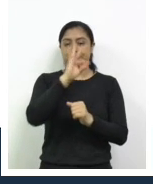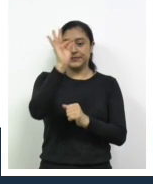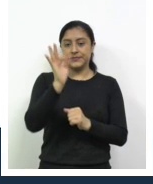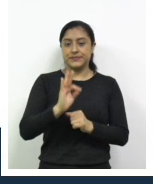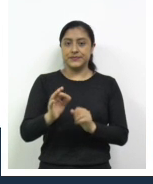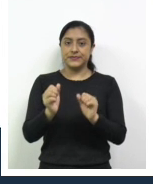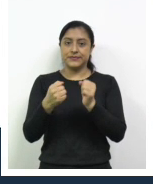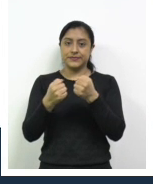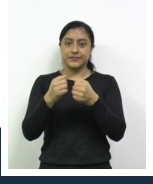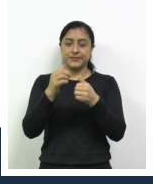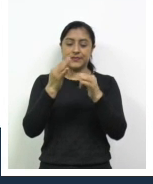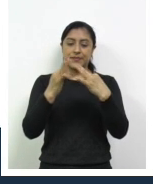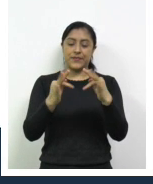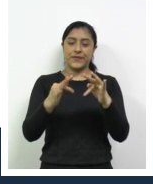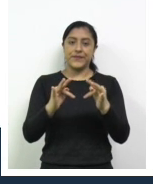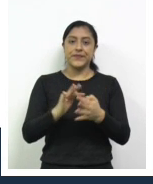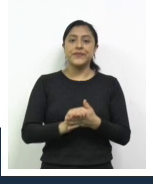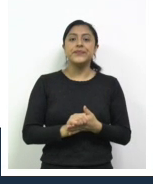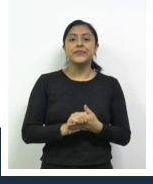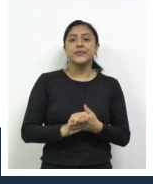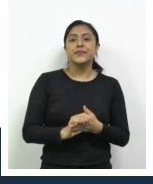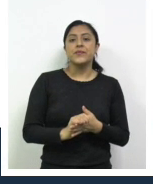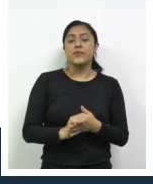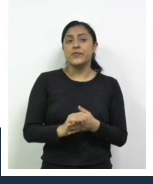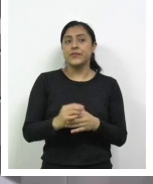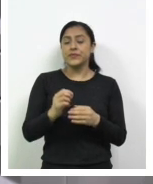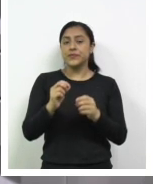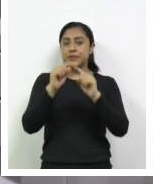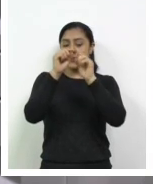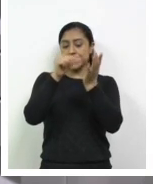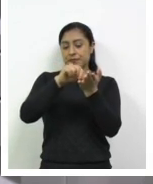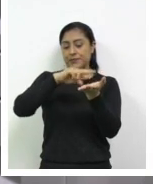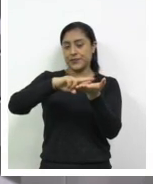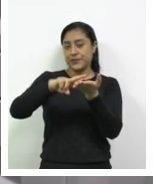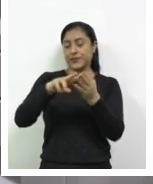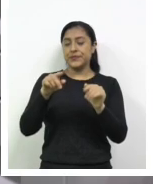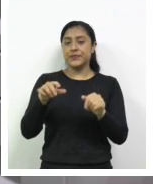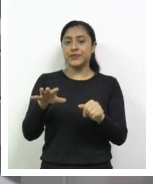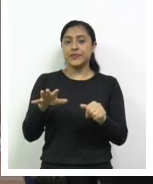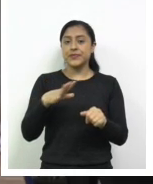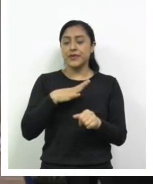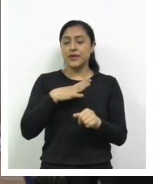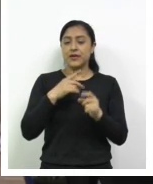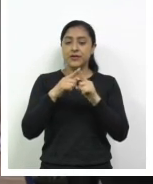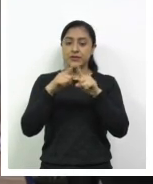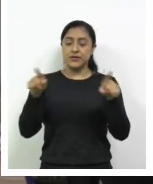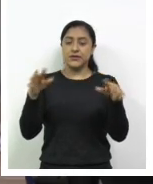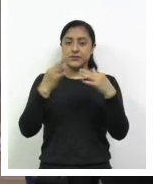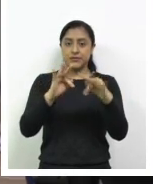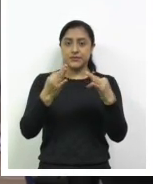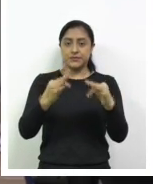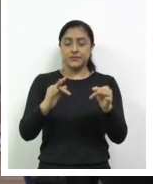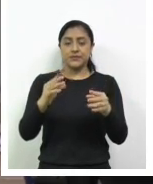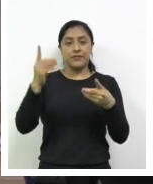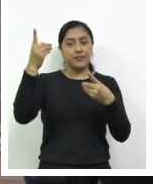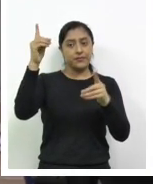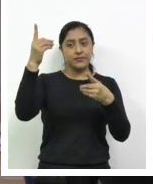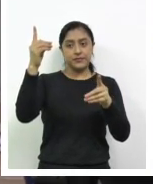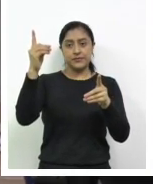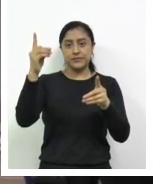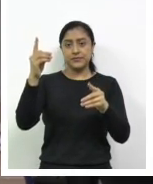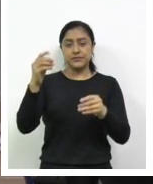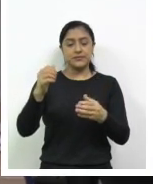de las personas cuenta con un sistema en línea para emitir varios certificados que se utilizan en diferentes trámites y que al igual que otros